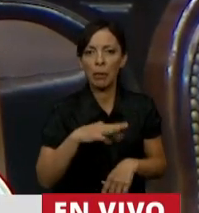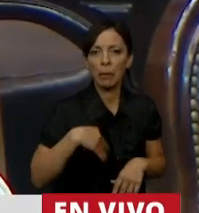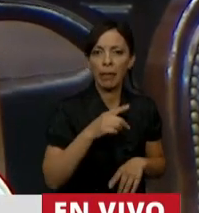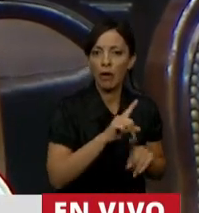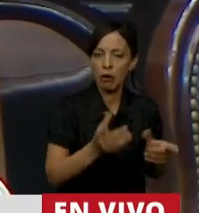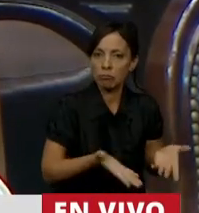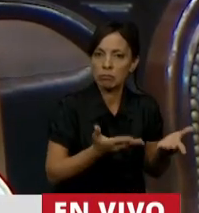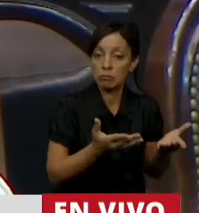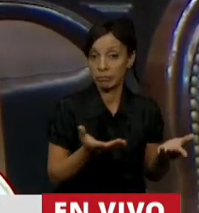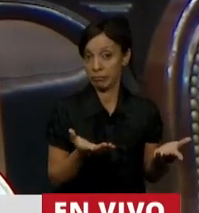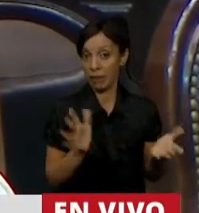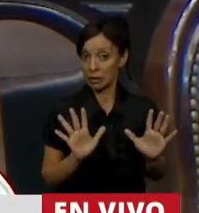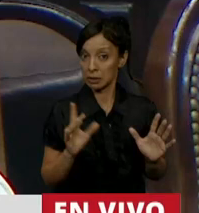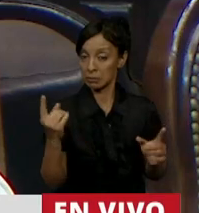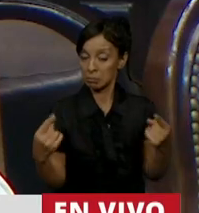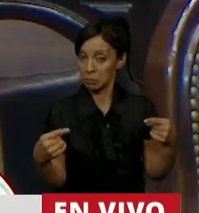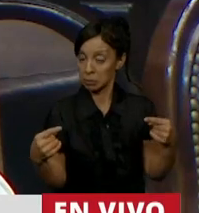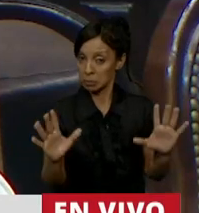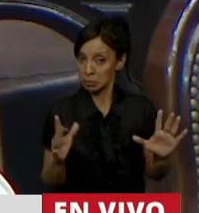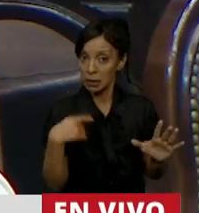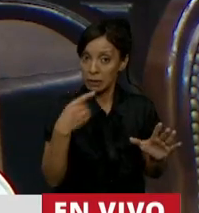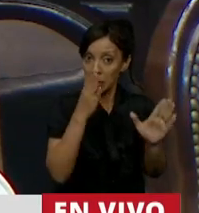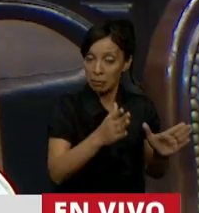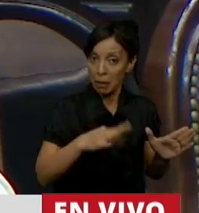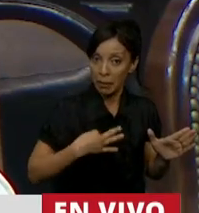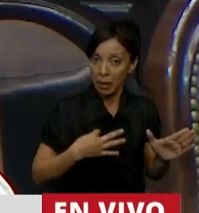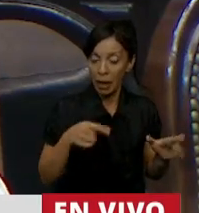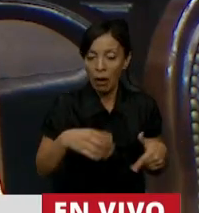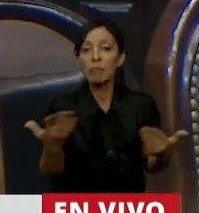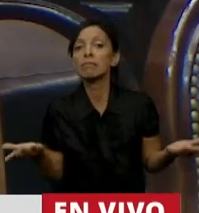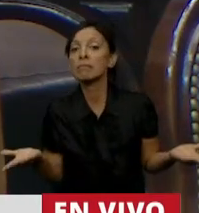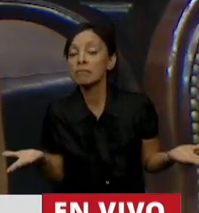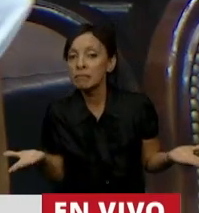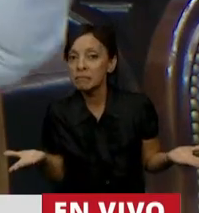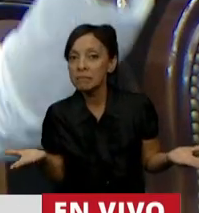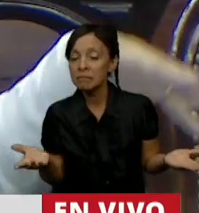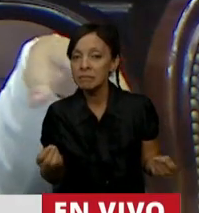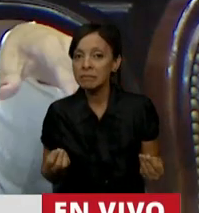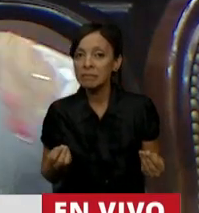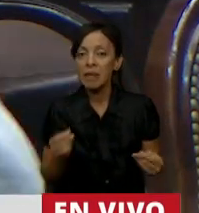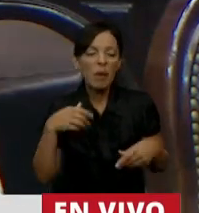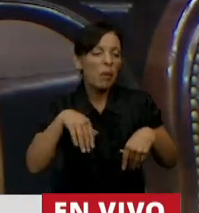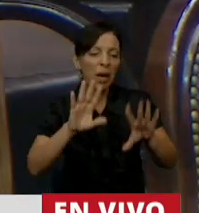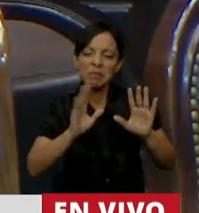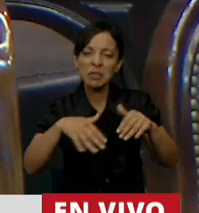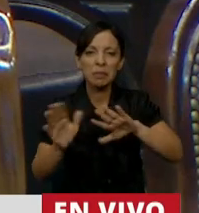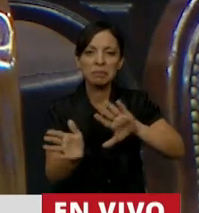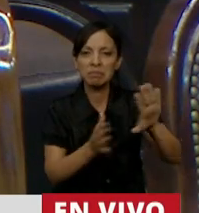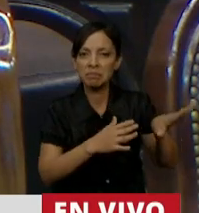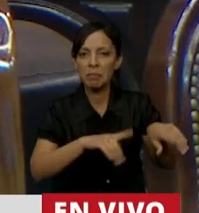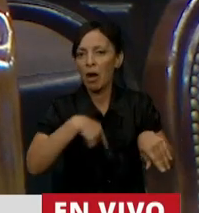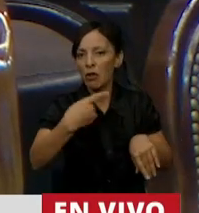esa dicotomía era correcta. Lamentablemente no dio resultado, ¿no? Pero eso será materia de otro momento